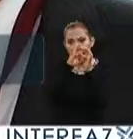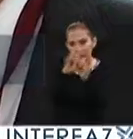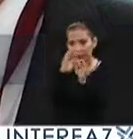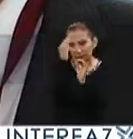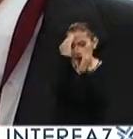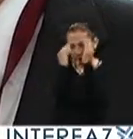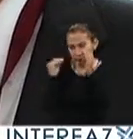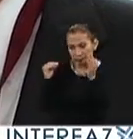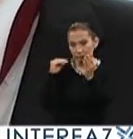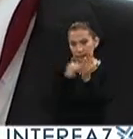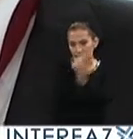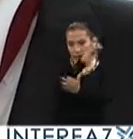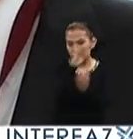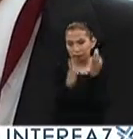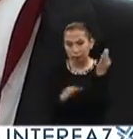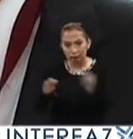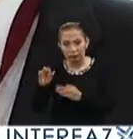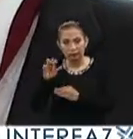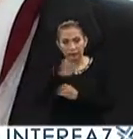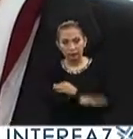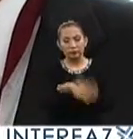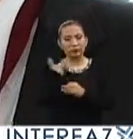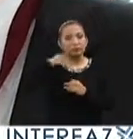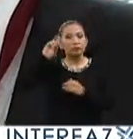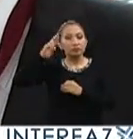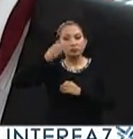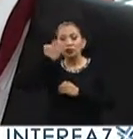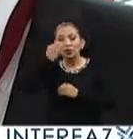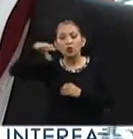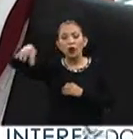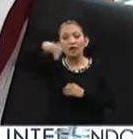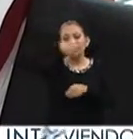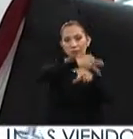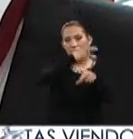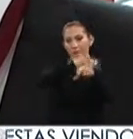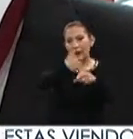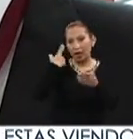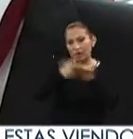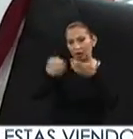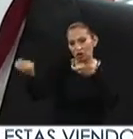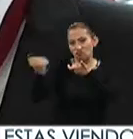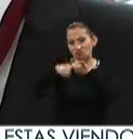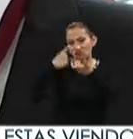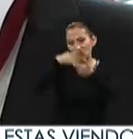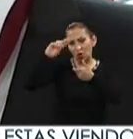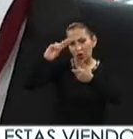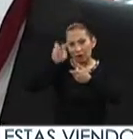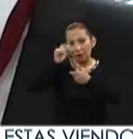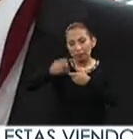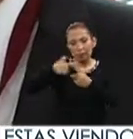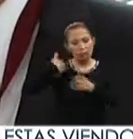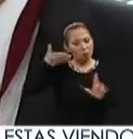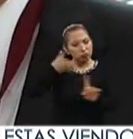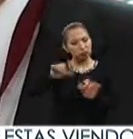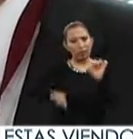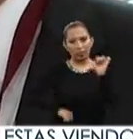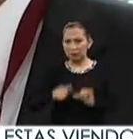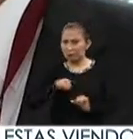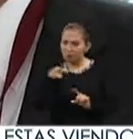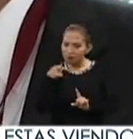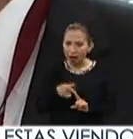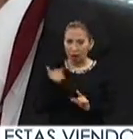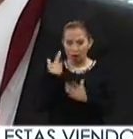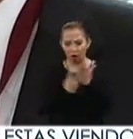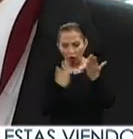el conocimiento de todas las facultades y preparatorias que cuenta la universidad en acciones muy concretas,